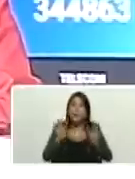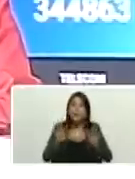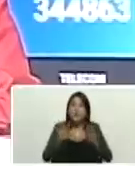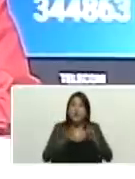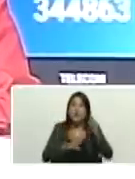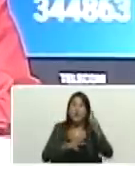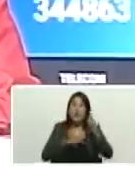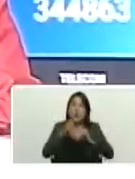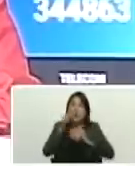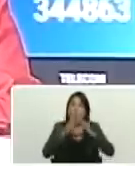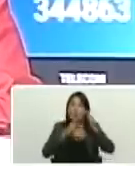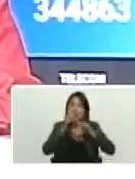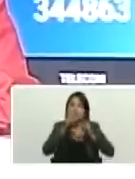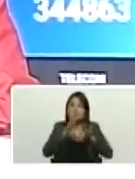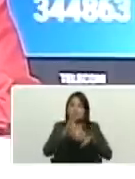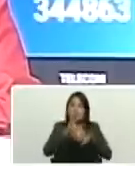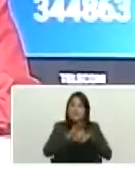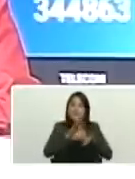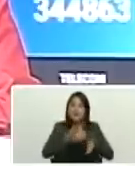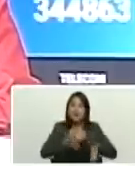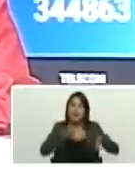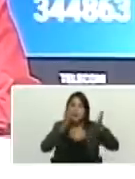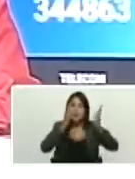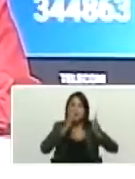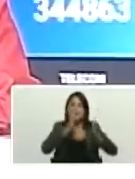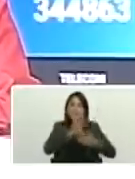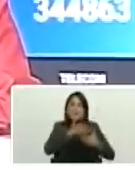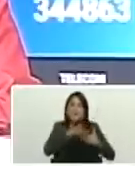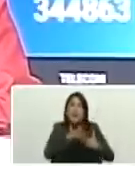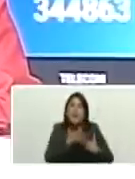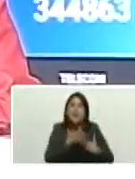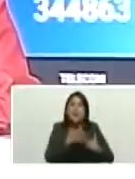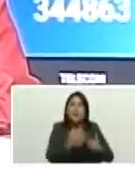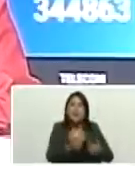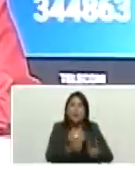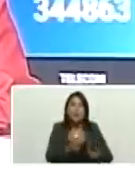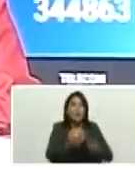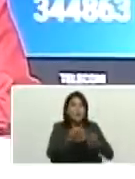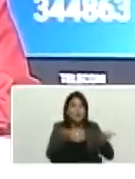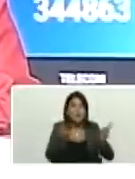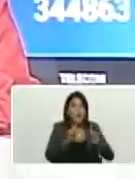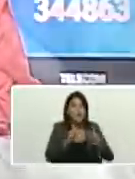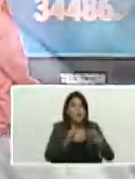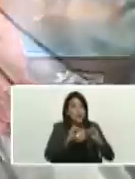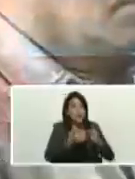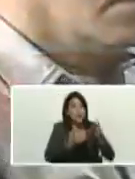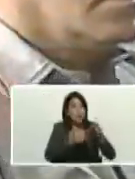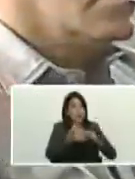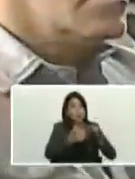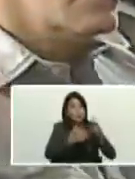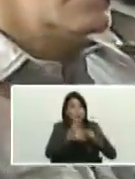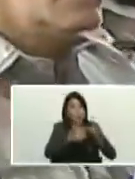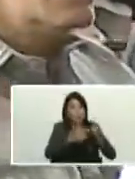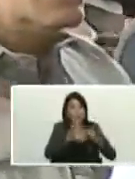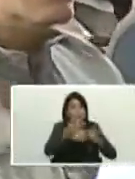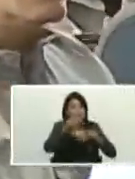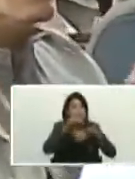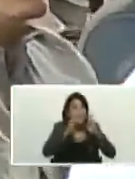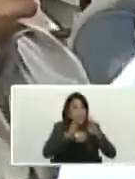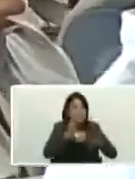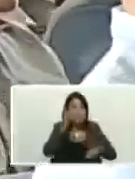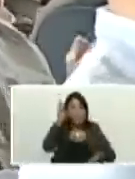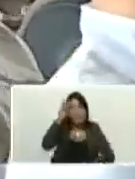y centros de salud a nivel nacional para la atención de nuestro pueblo, de los maestros, de las maestras,